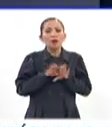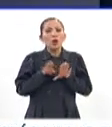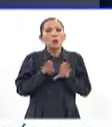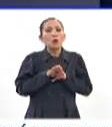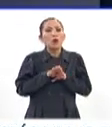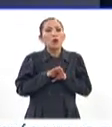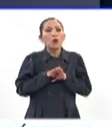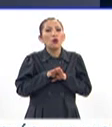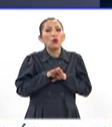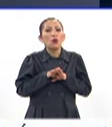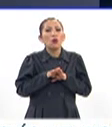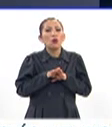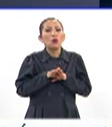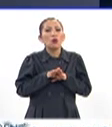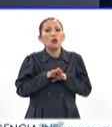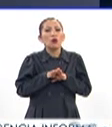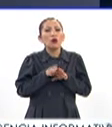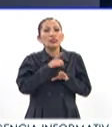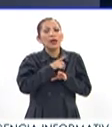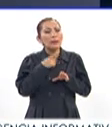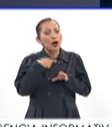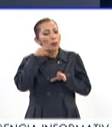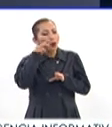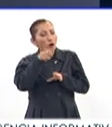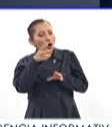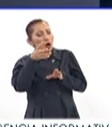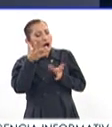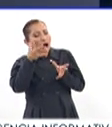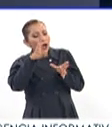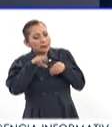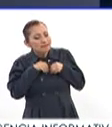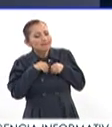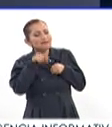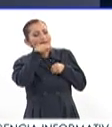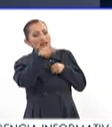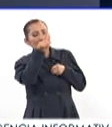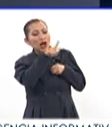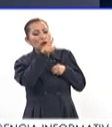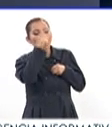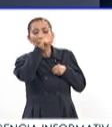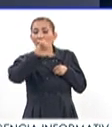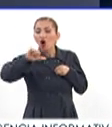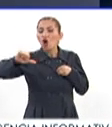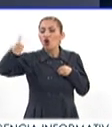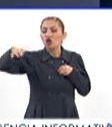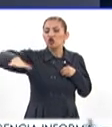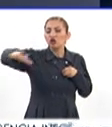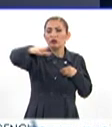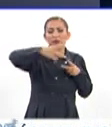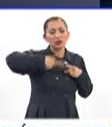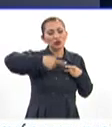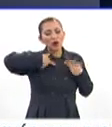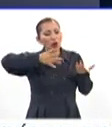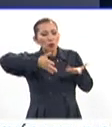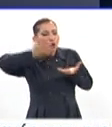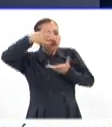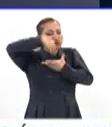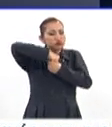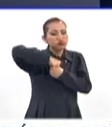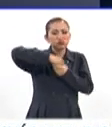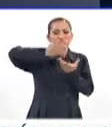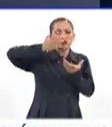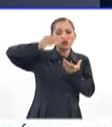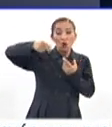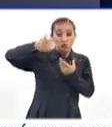se debe de asimilar una lengua originaria, digamos, para el resto de la sociedad mexicana que no